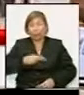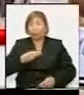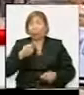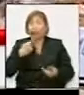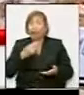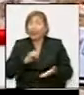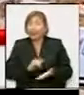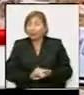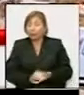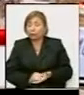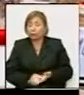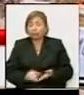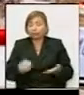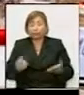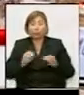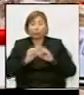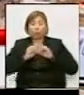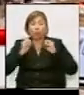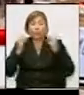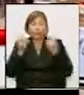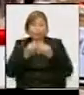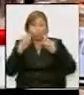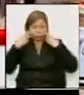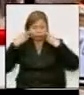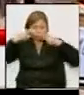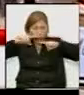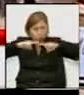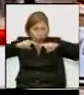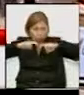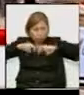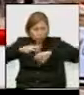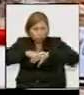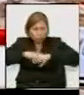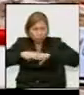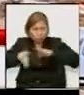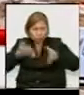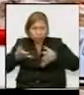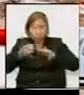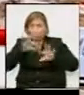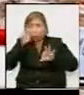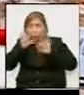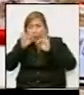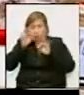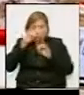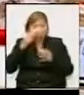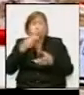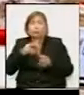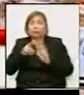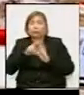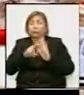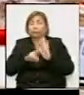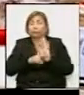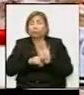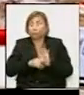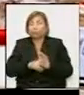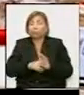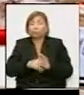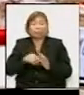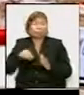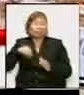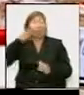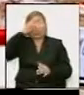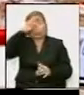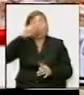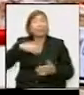particular, en nuestra organización, nosotros investigamos y documentamos la manera en la cual ciertas políticas públicas nacionales en Perú